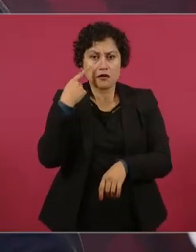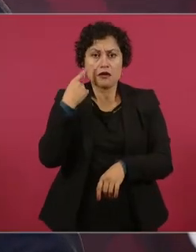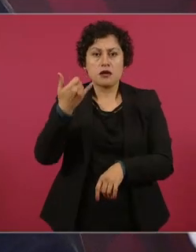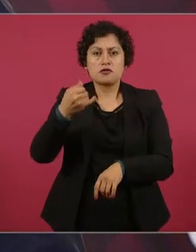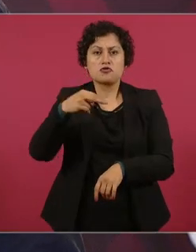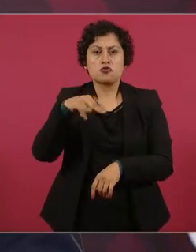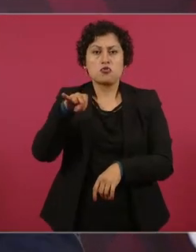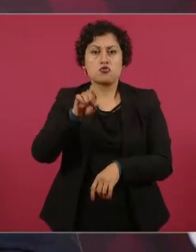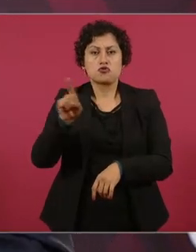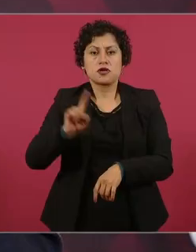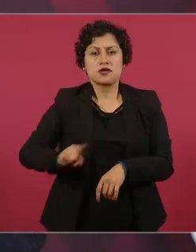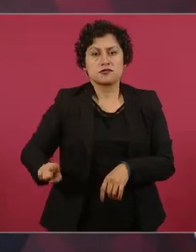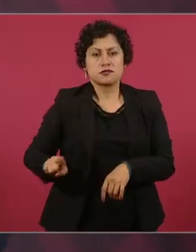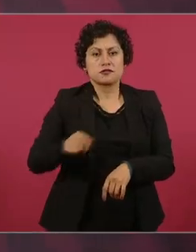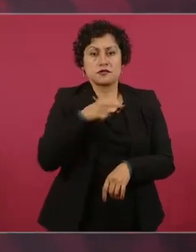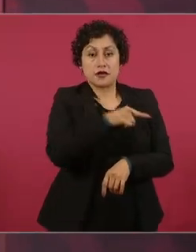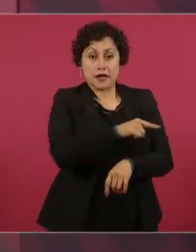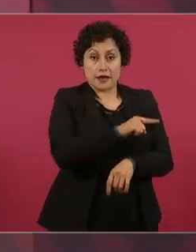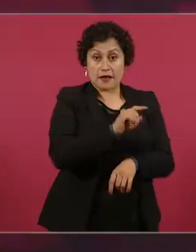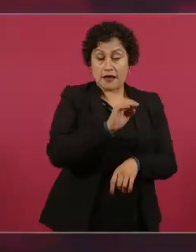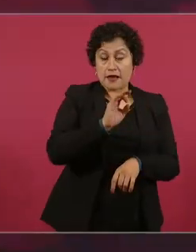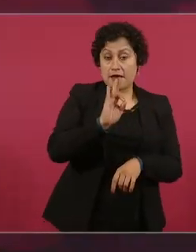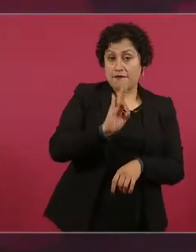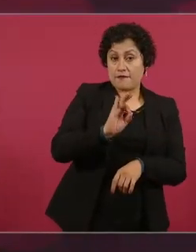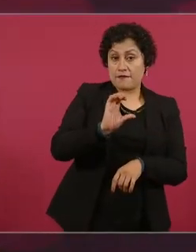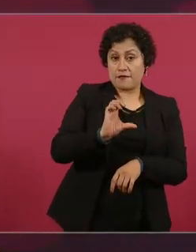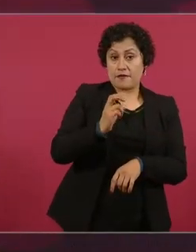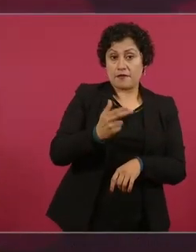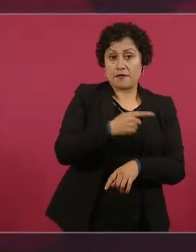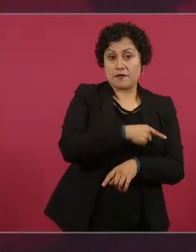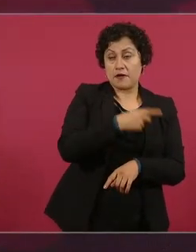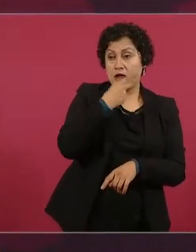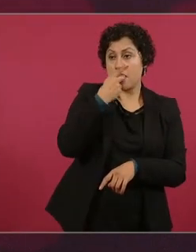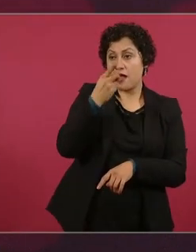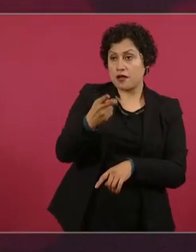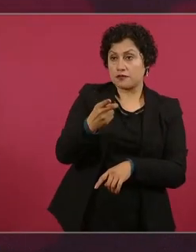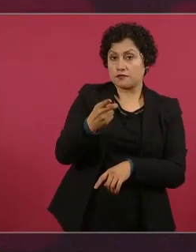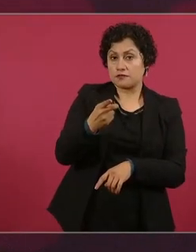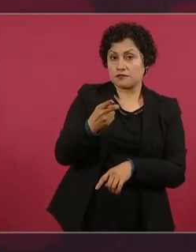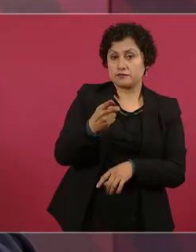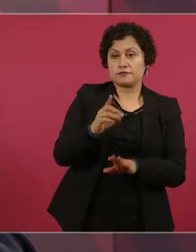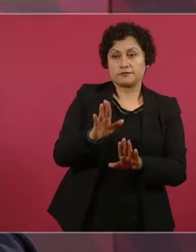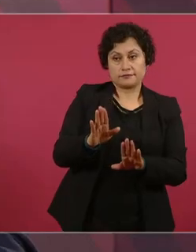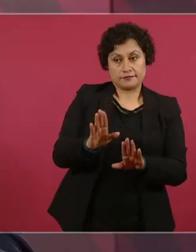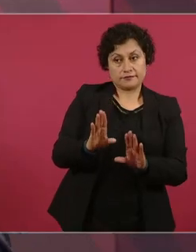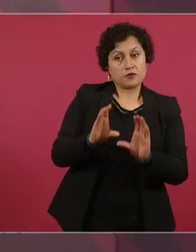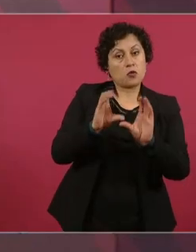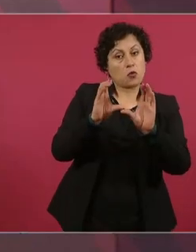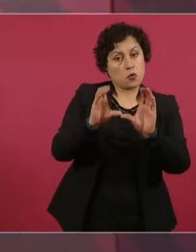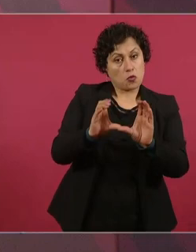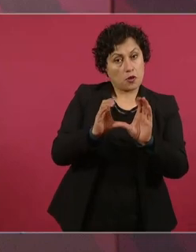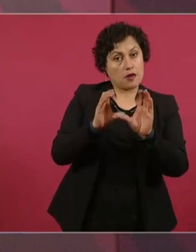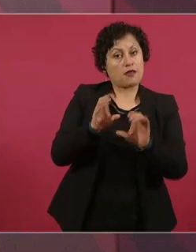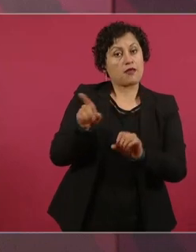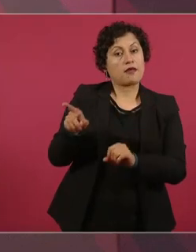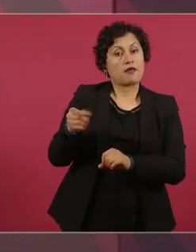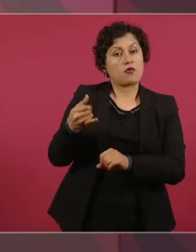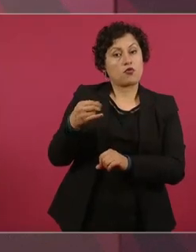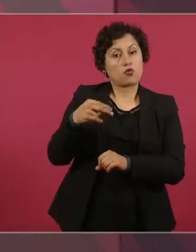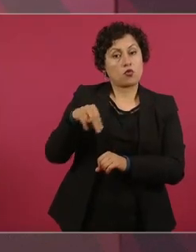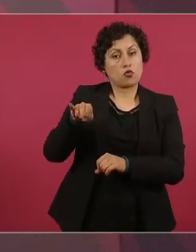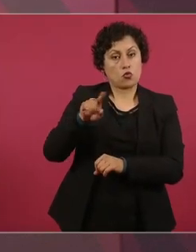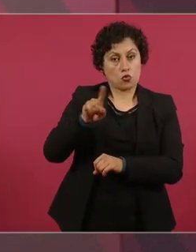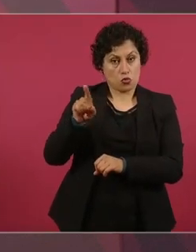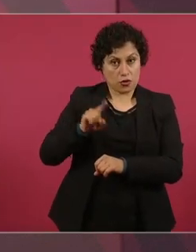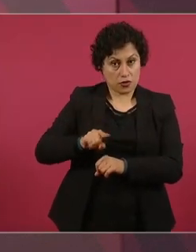y que Calderón le había dicho que si se metía con Yunes que